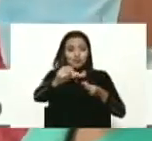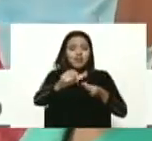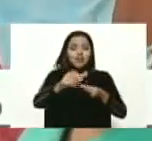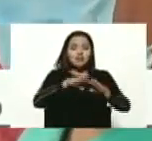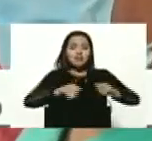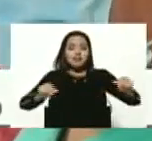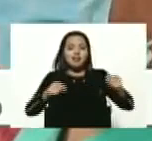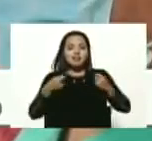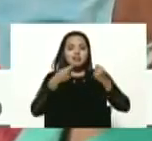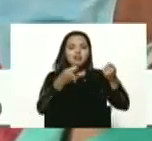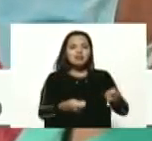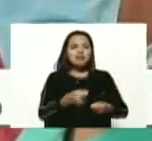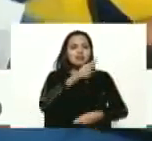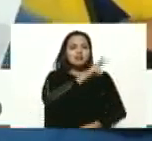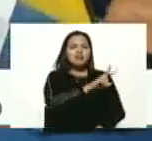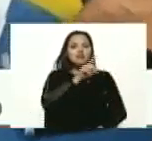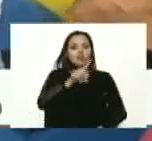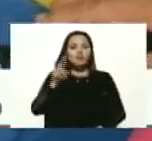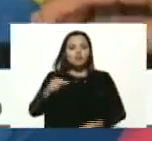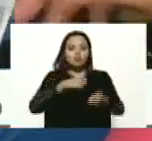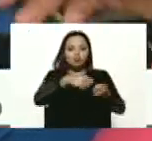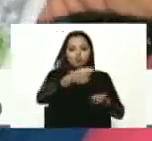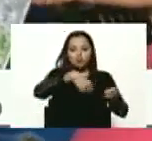entregado 711 títulos,